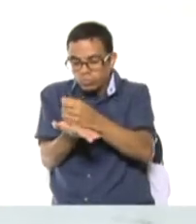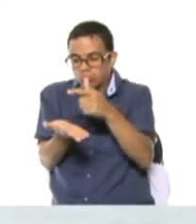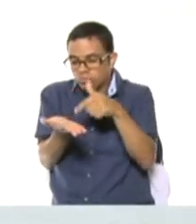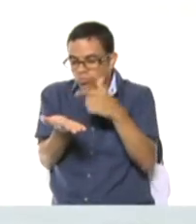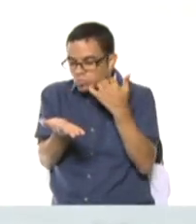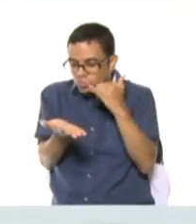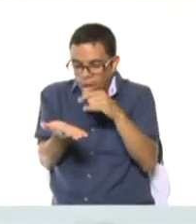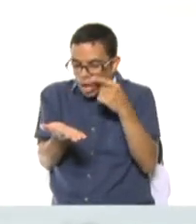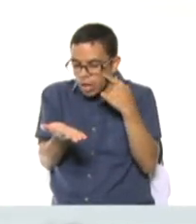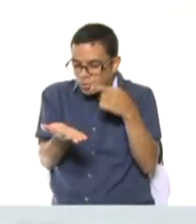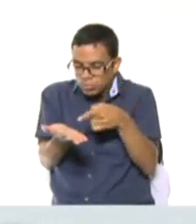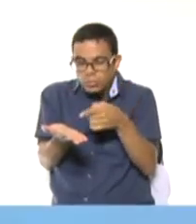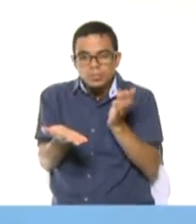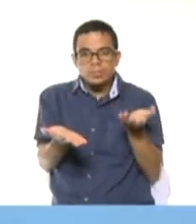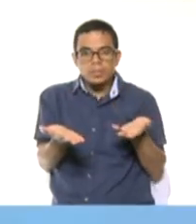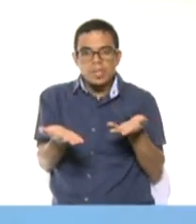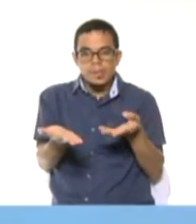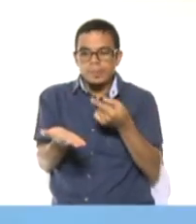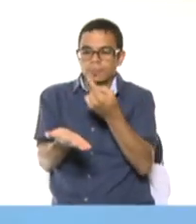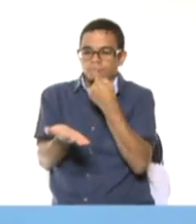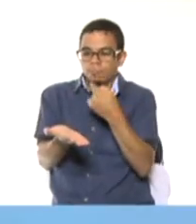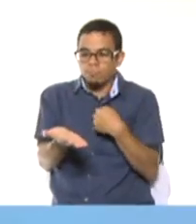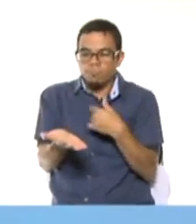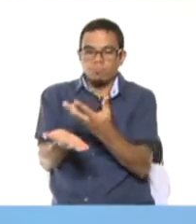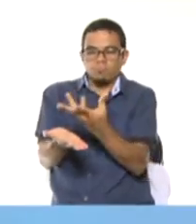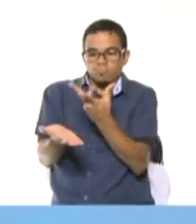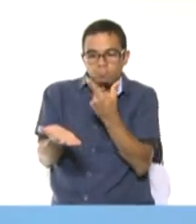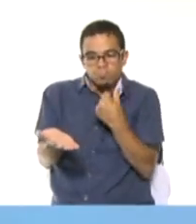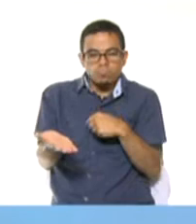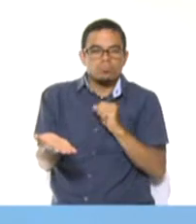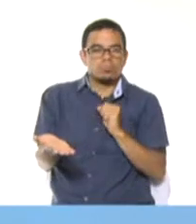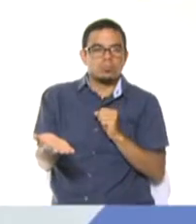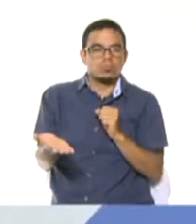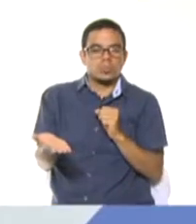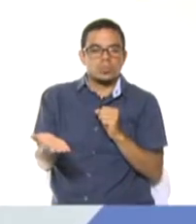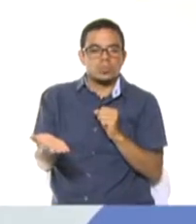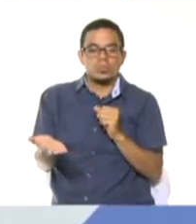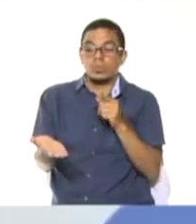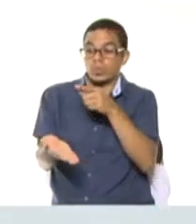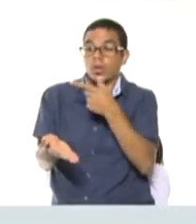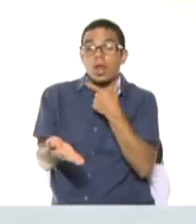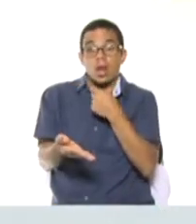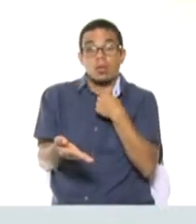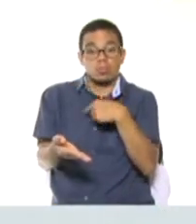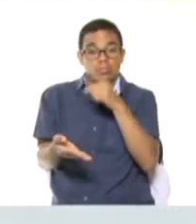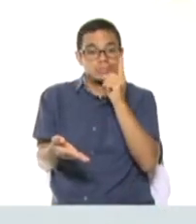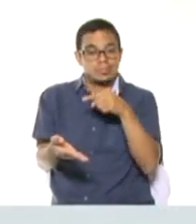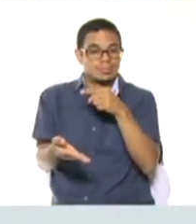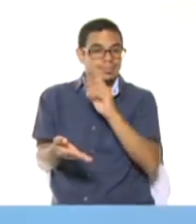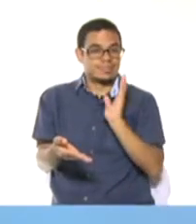obtener a través del sello lo que nuestra niña y niño desee.